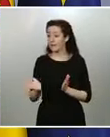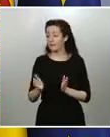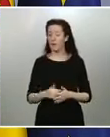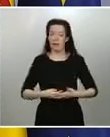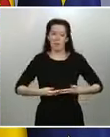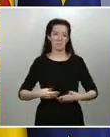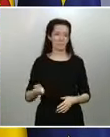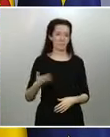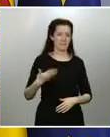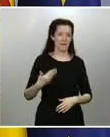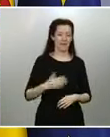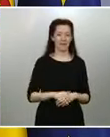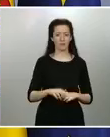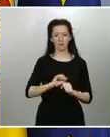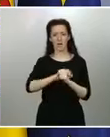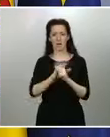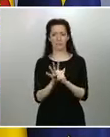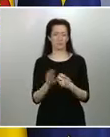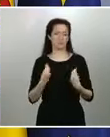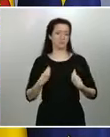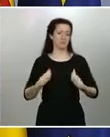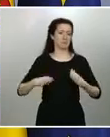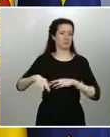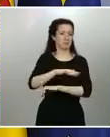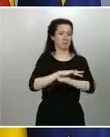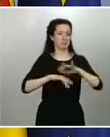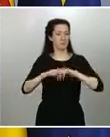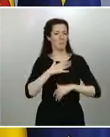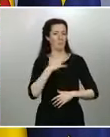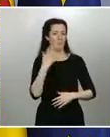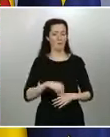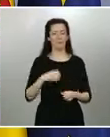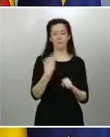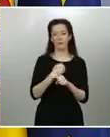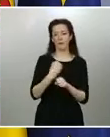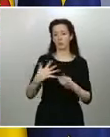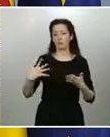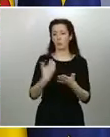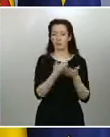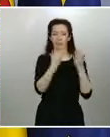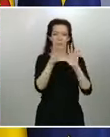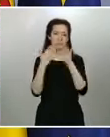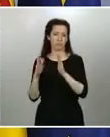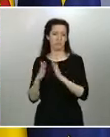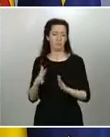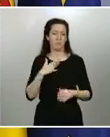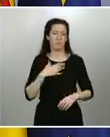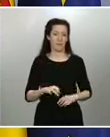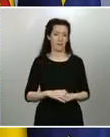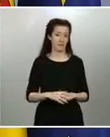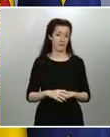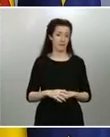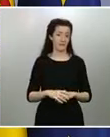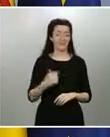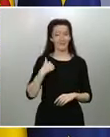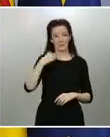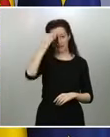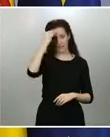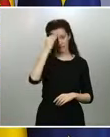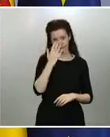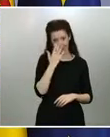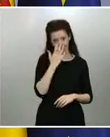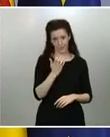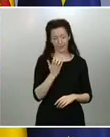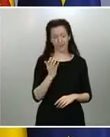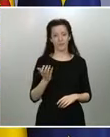y toda la actividad es posible yo creo que en serio se pueden tener todos los objetivos